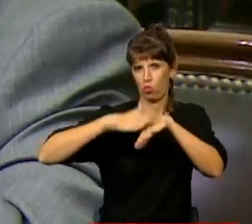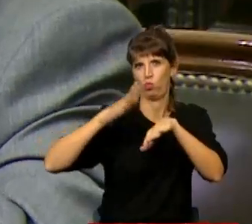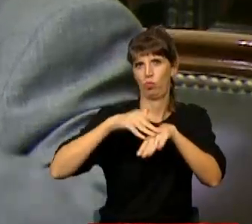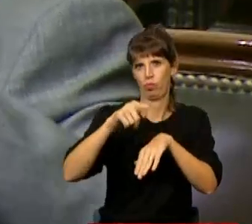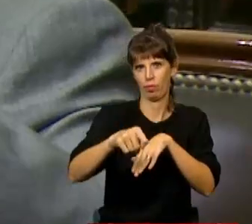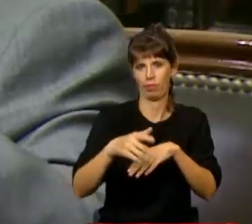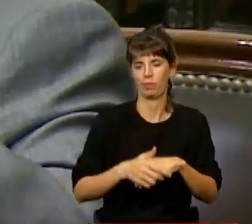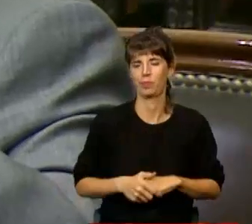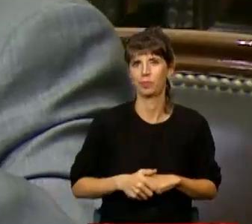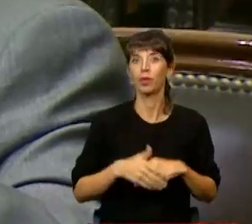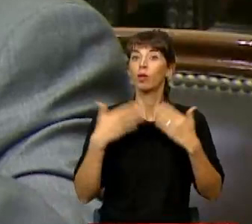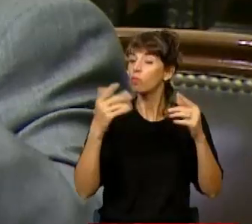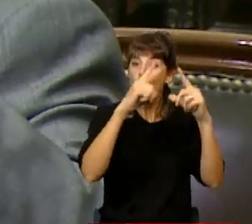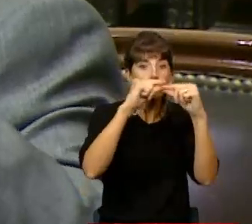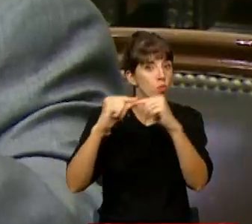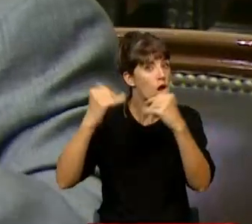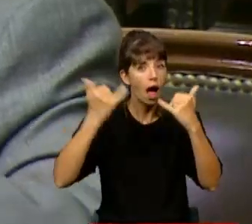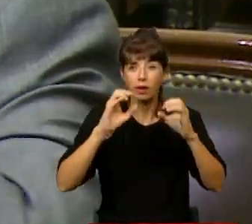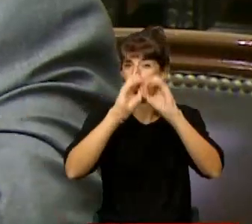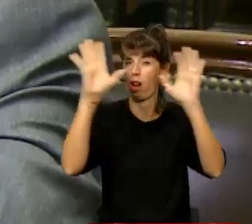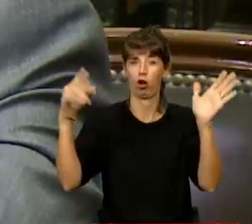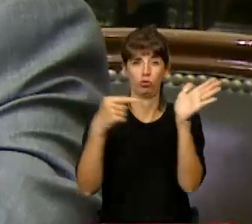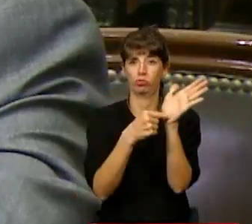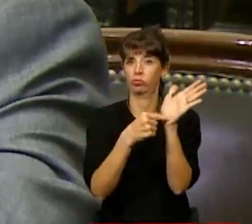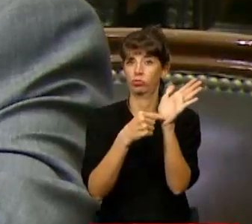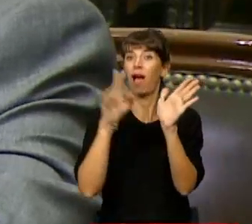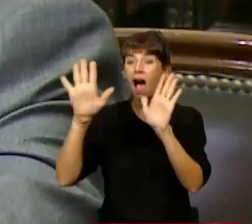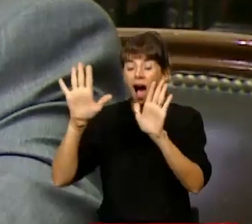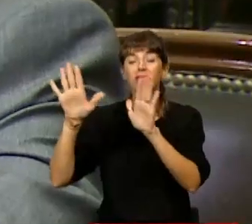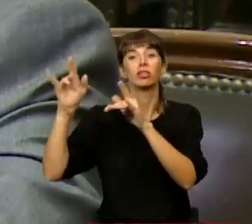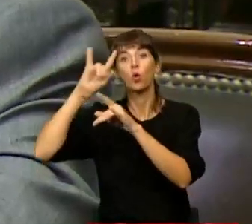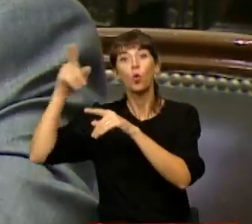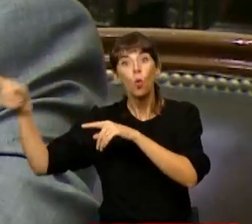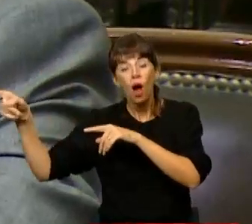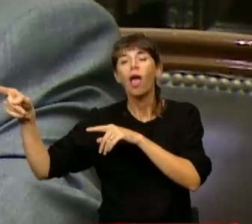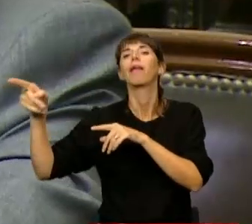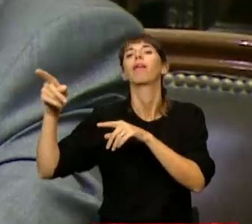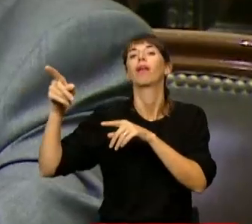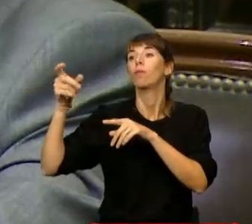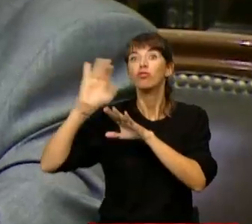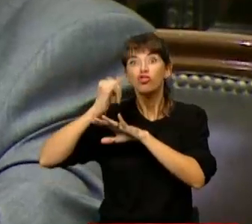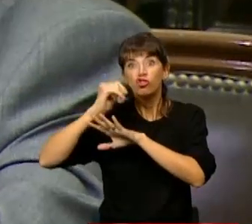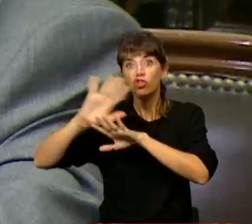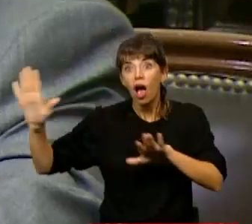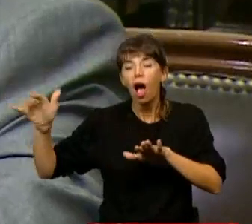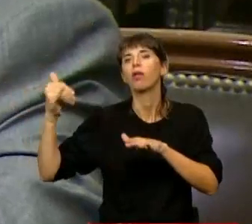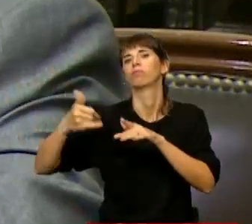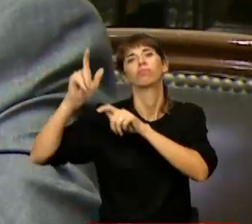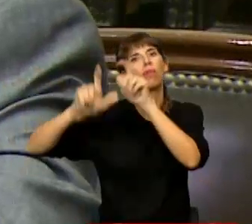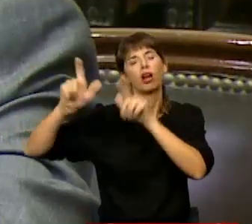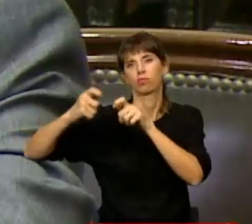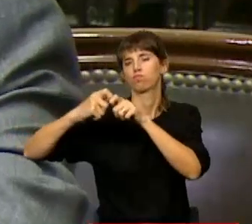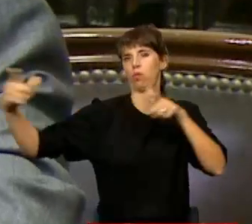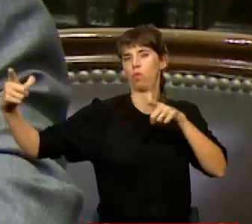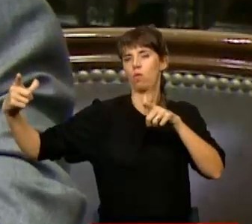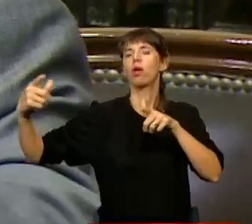presidente, los números lo dicen. Este tipo de apertura en Uruguay significó que se aumente la cantidad de consumidores del 8